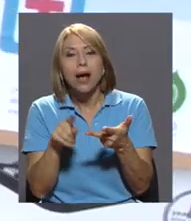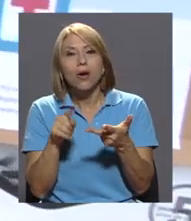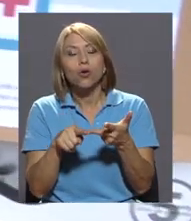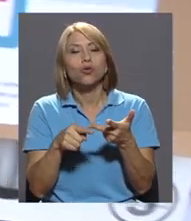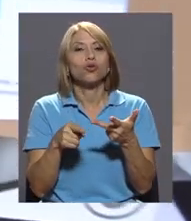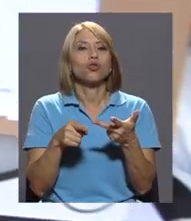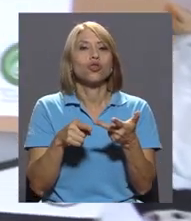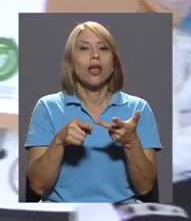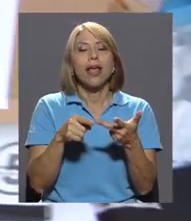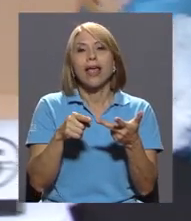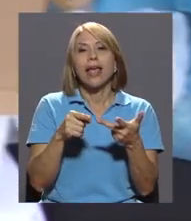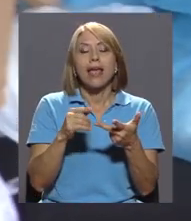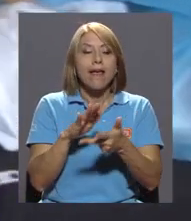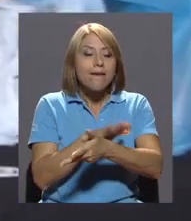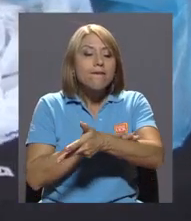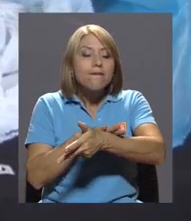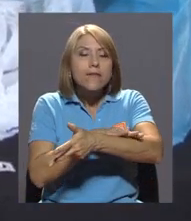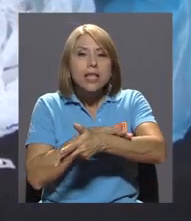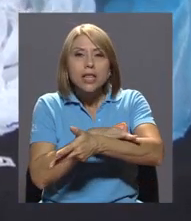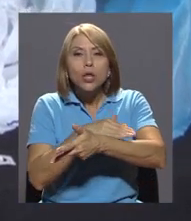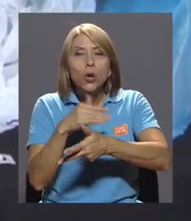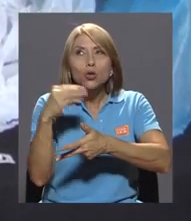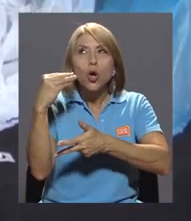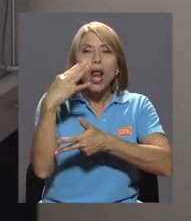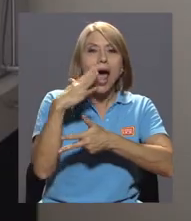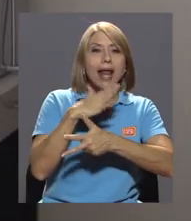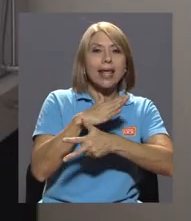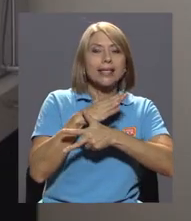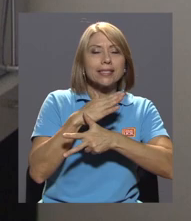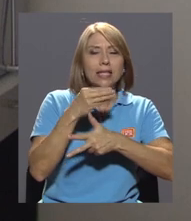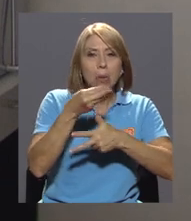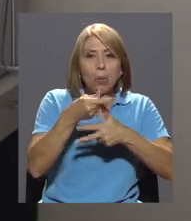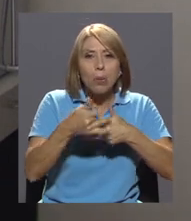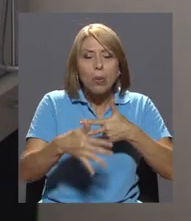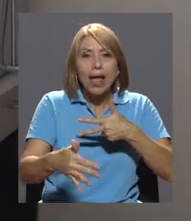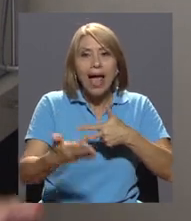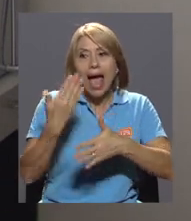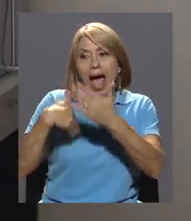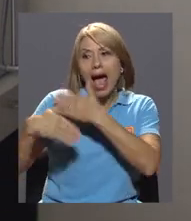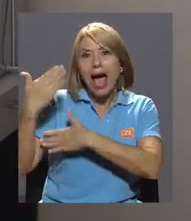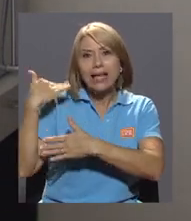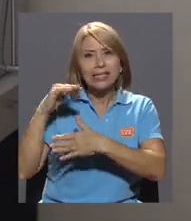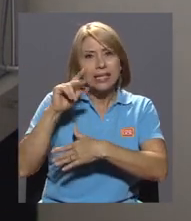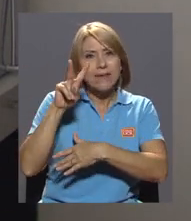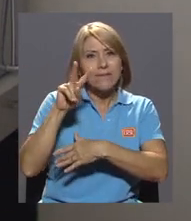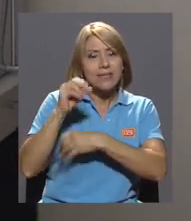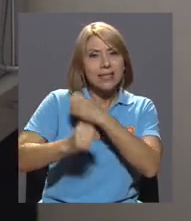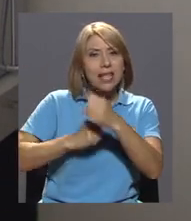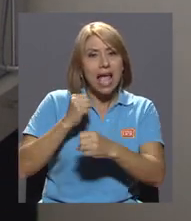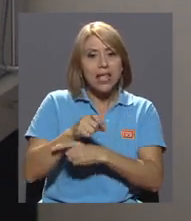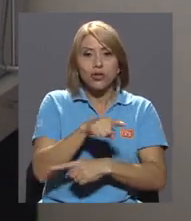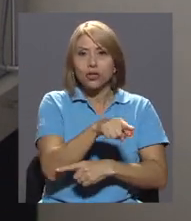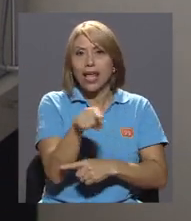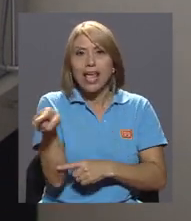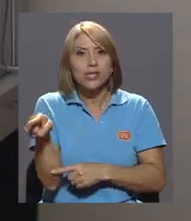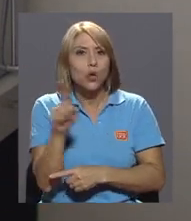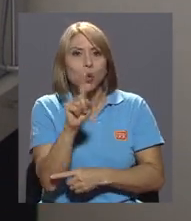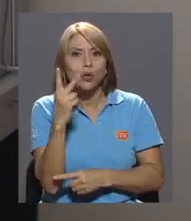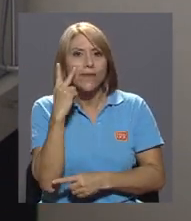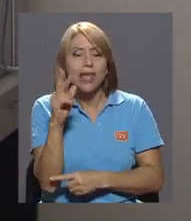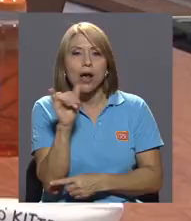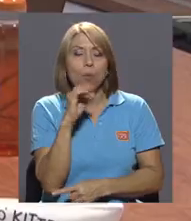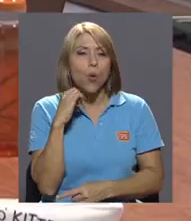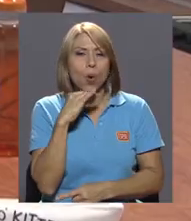de filtros solares, de bloqueadores solares, y que hace algunos años, hace un par de décadas, no eran considerados como